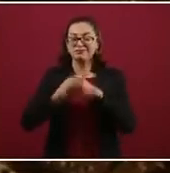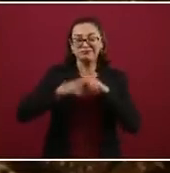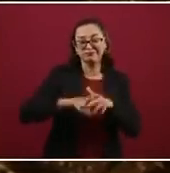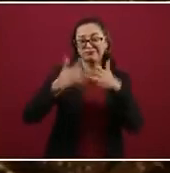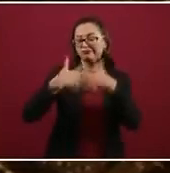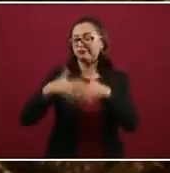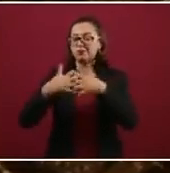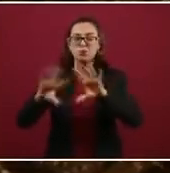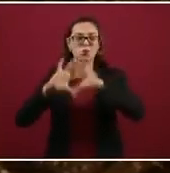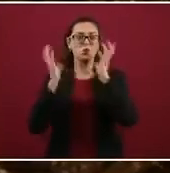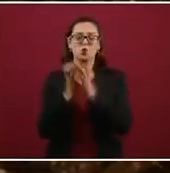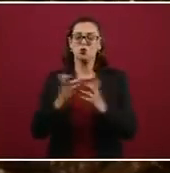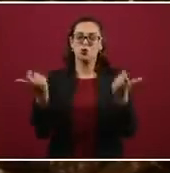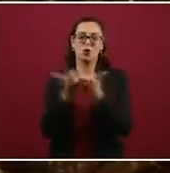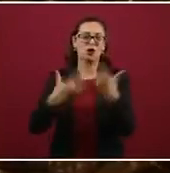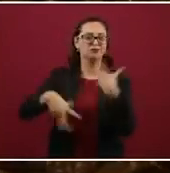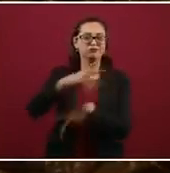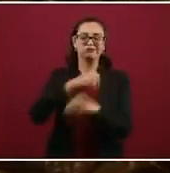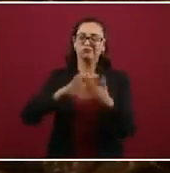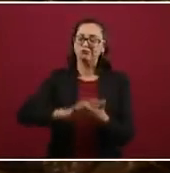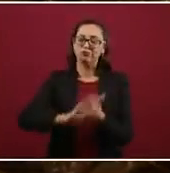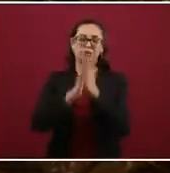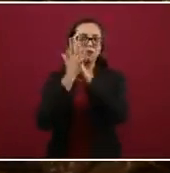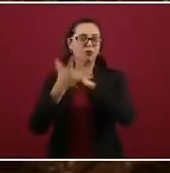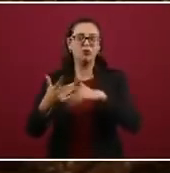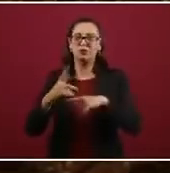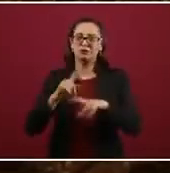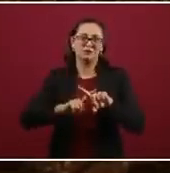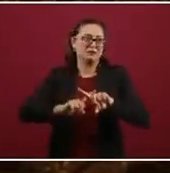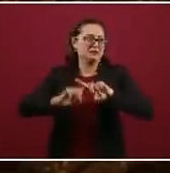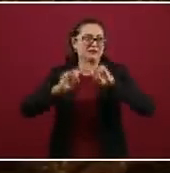mundial definitivo e irreversible. Es decir,